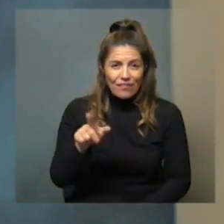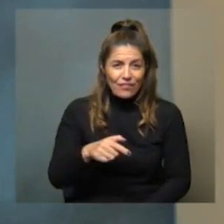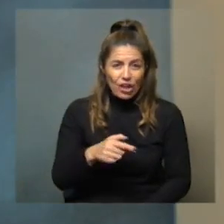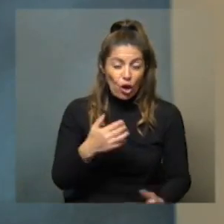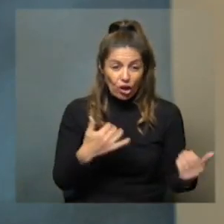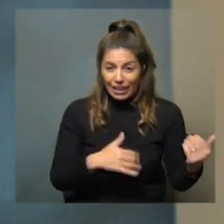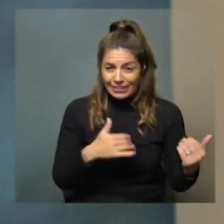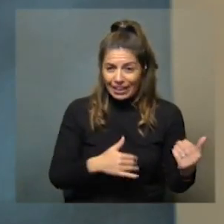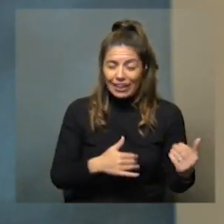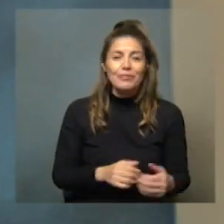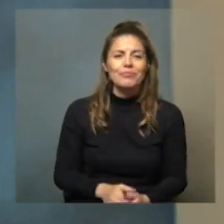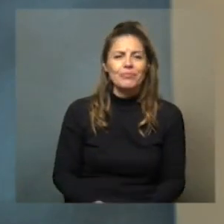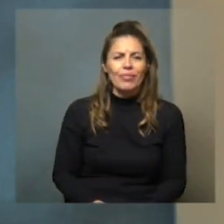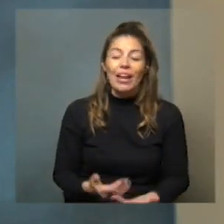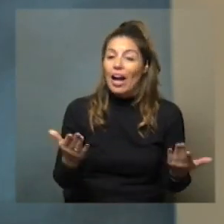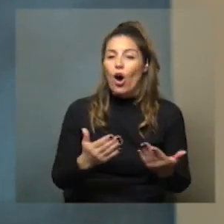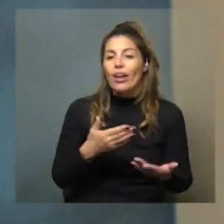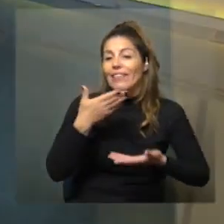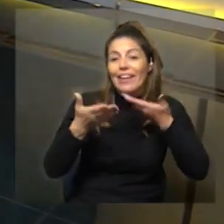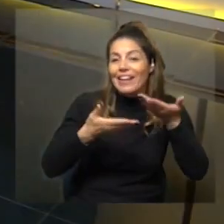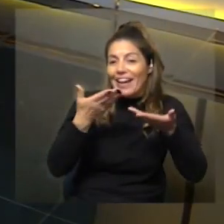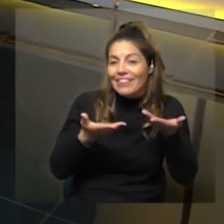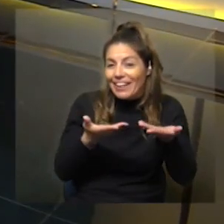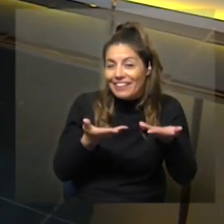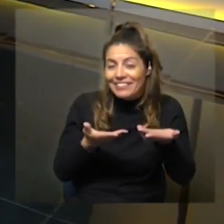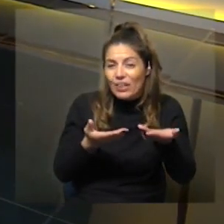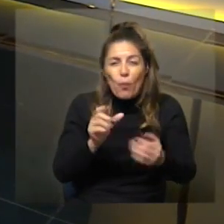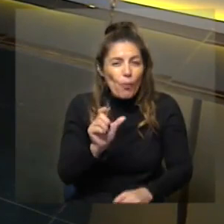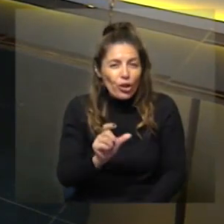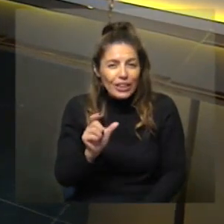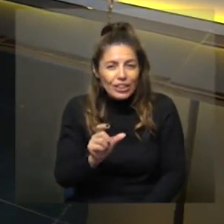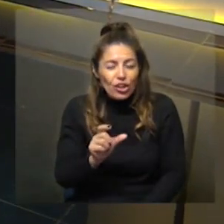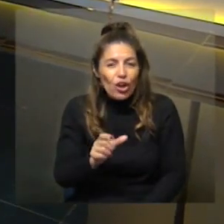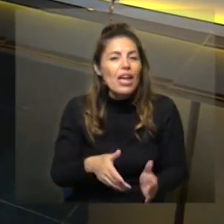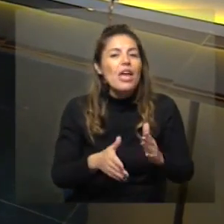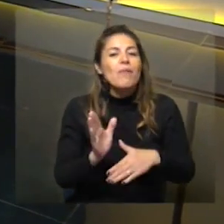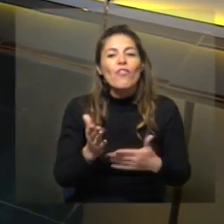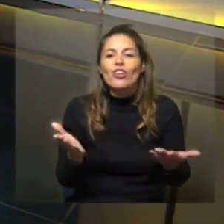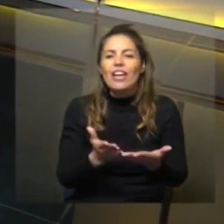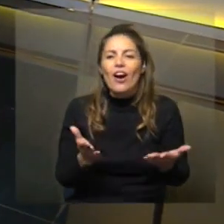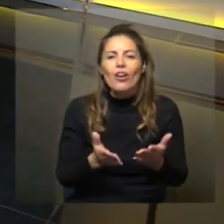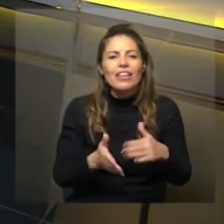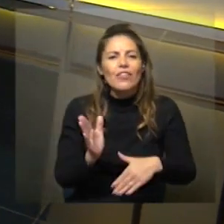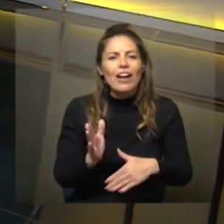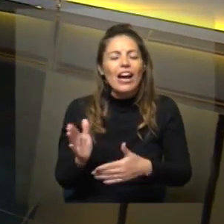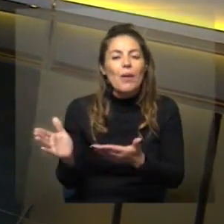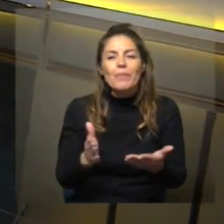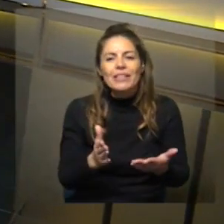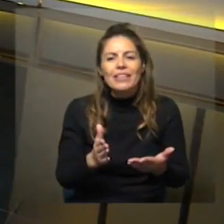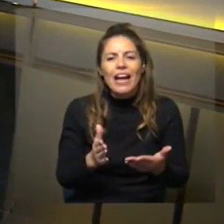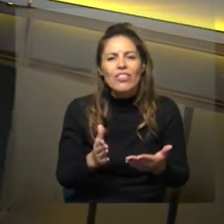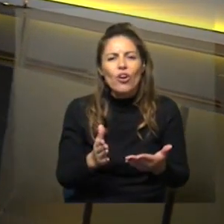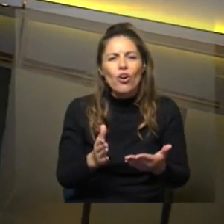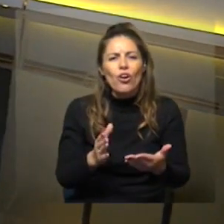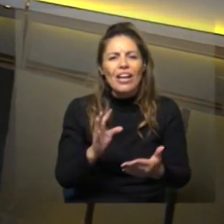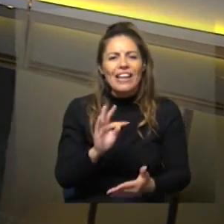Venís con los instrumentos, pero ahora nos tenés que cantar a capela, por favor. Sí, un pedacito y de Cimarrón. Y que me voy para... Se va a un invitado de Tabaré